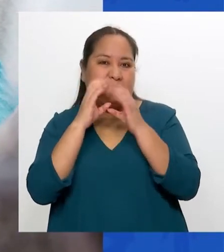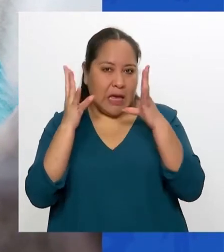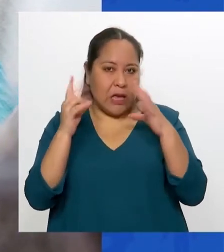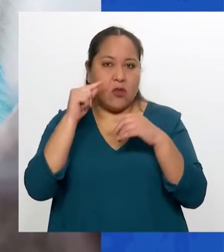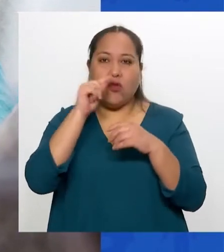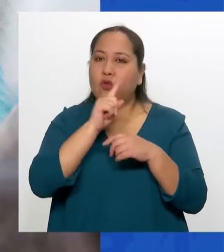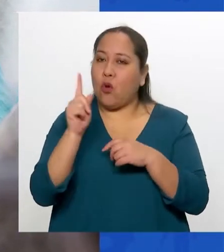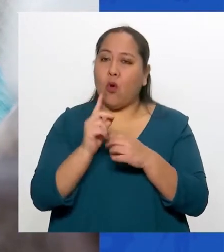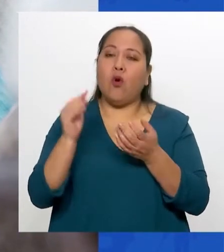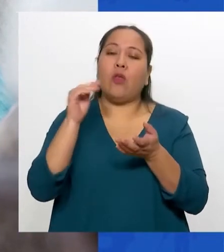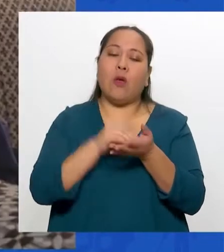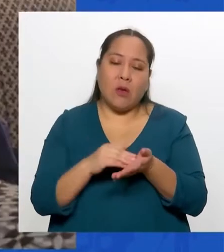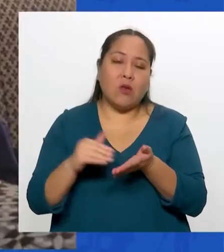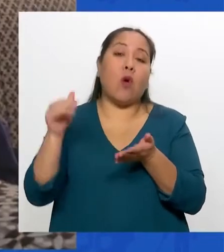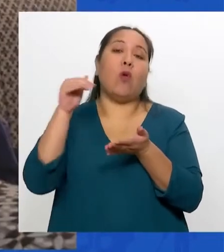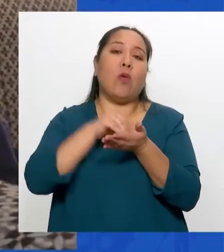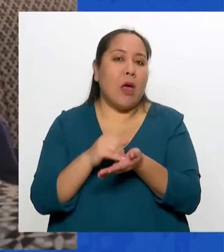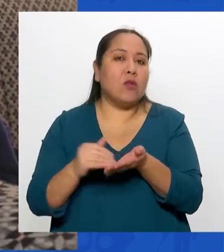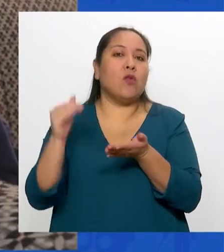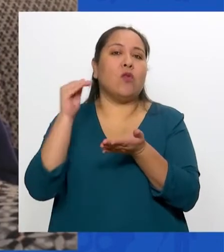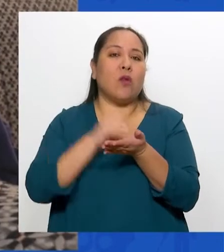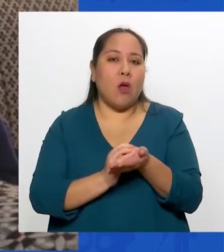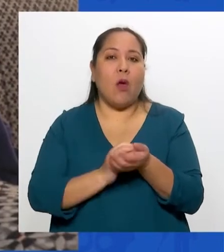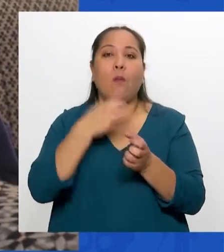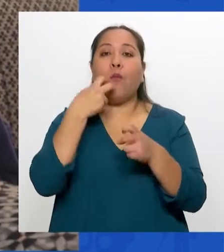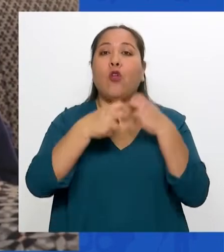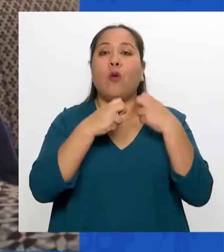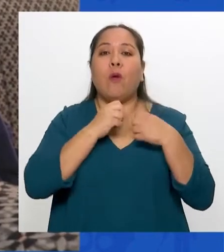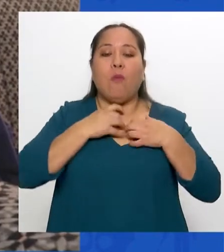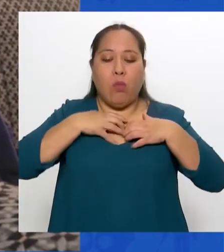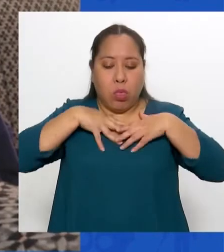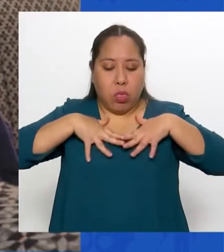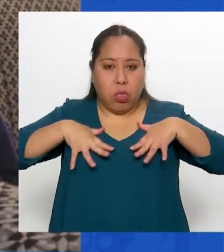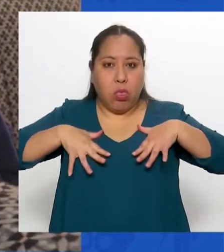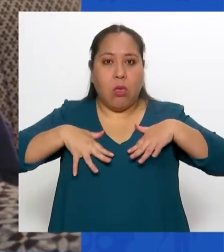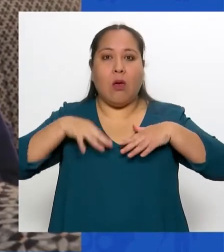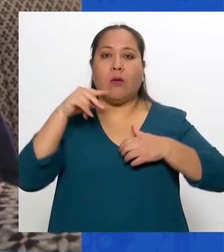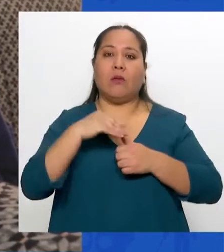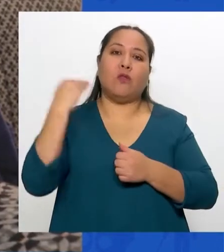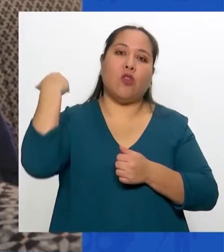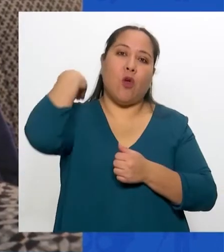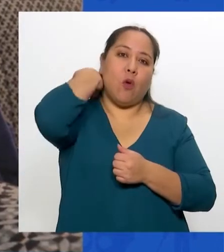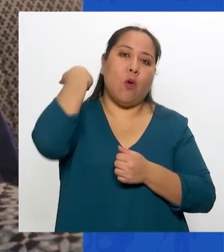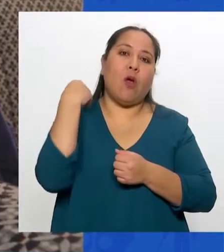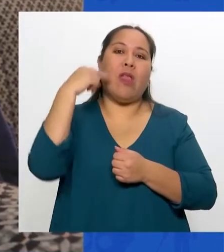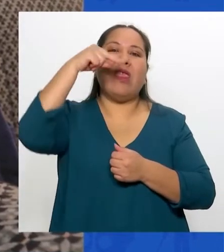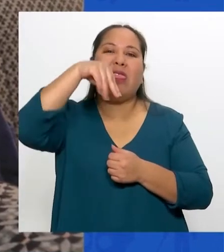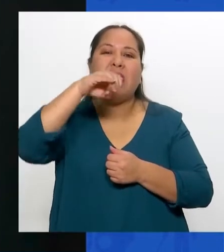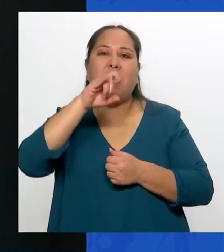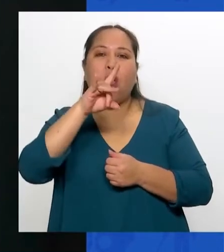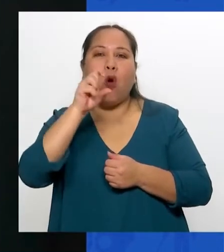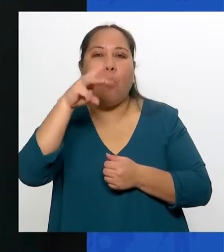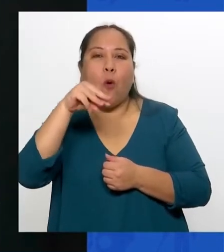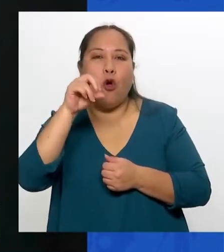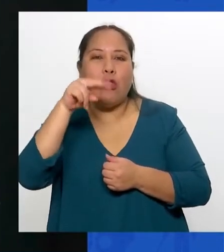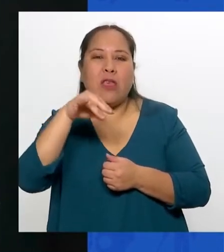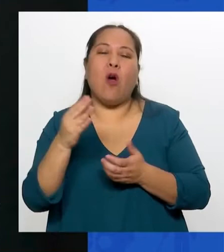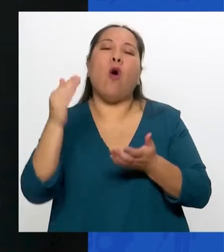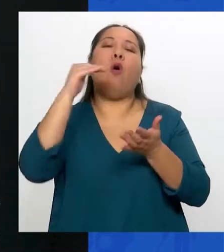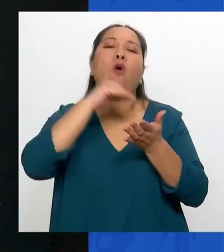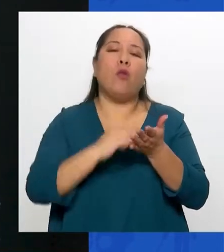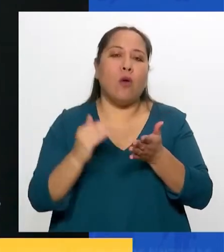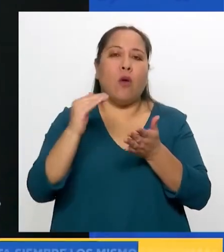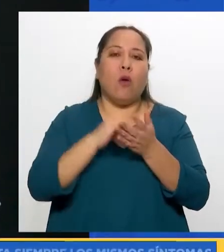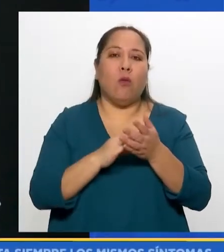se repite. Infecciones a repetición, problemas en los bronquios a repetición, neumonías a repetición, ¿no? Problemas en cuanto